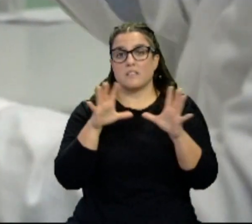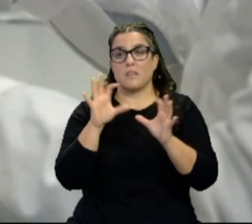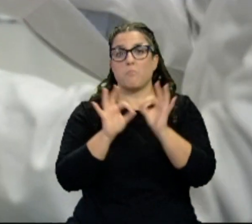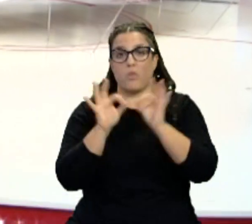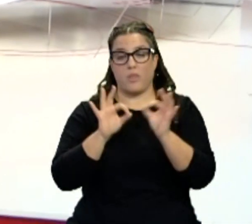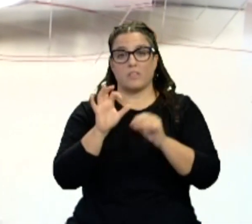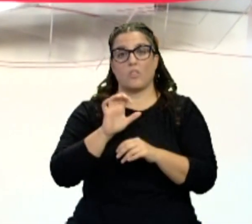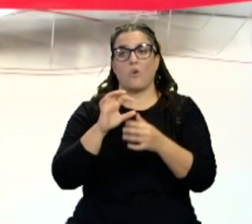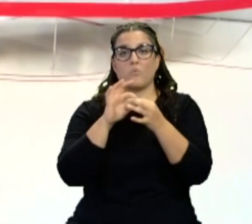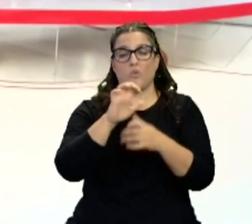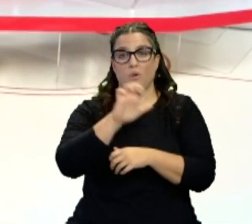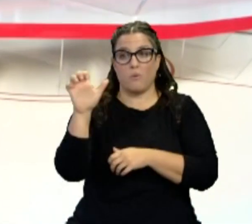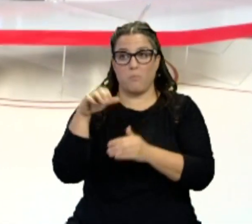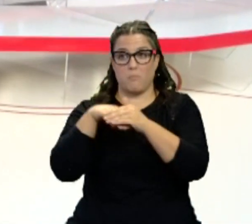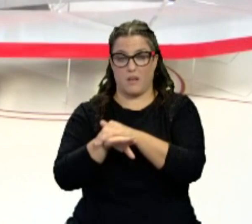Europea.